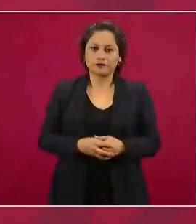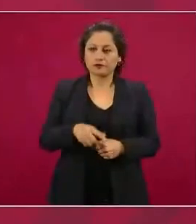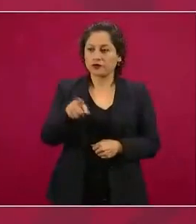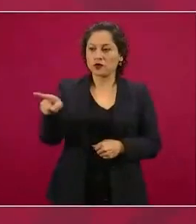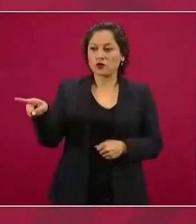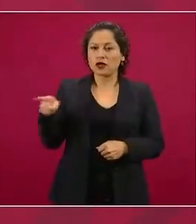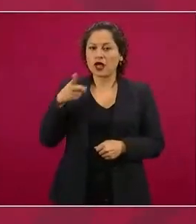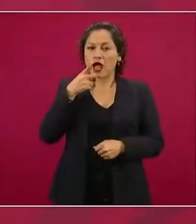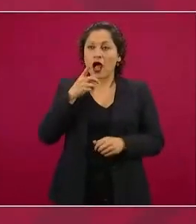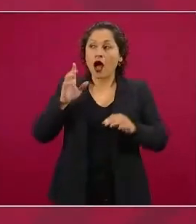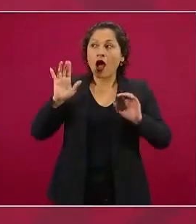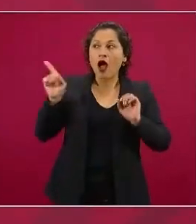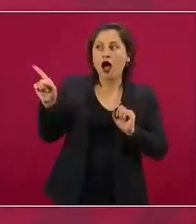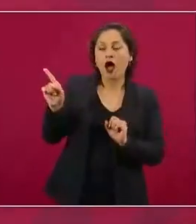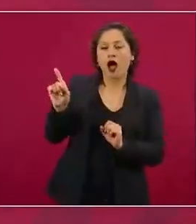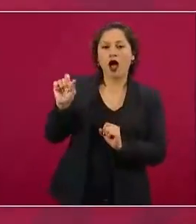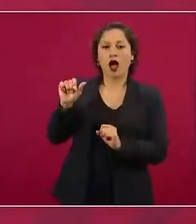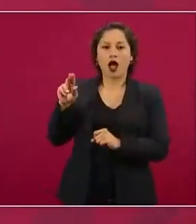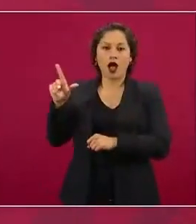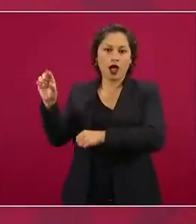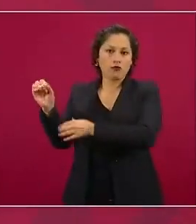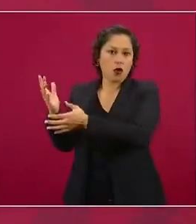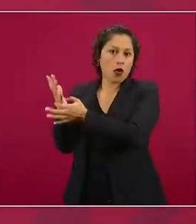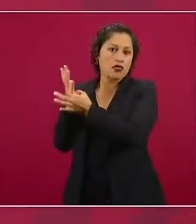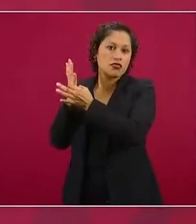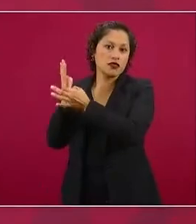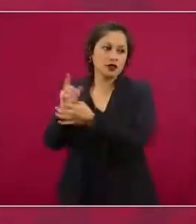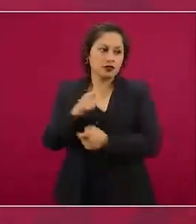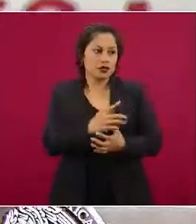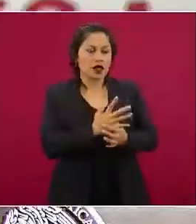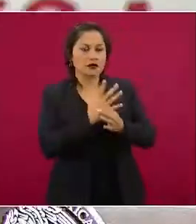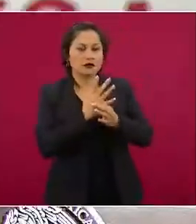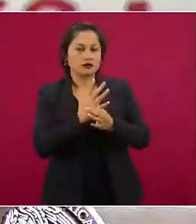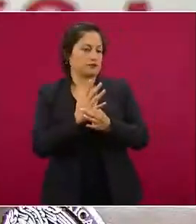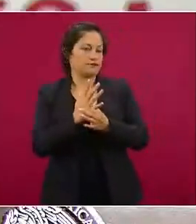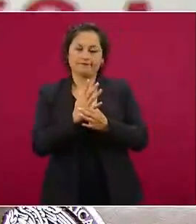Y esto lo digo también en lo general porque